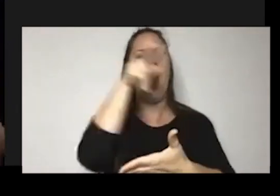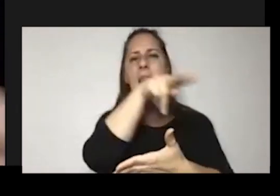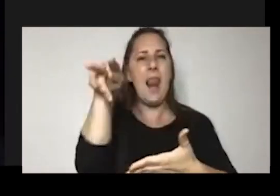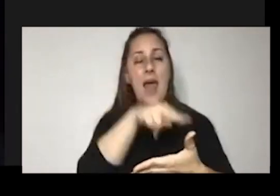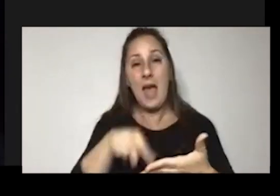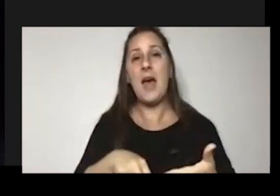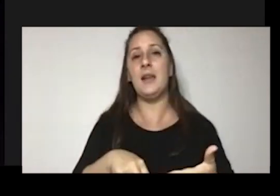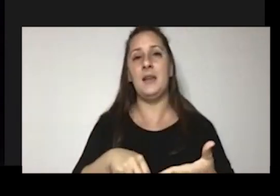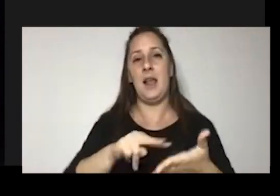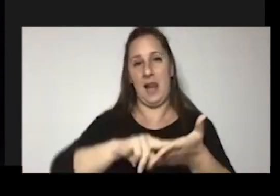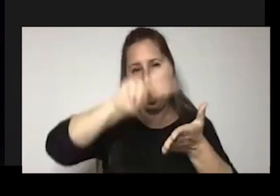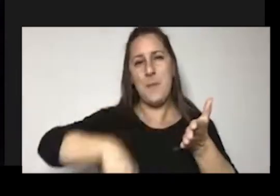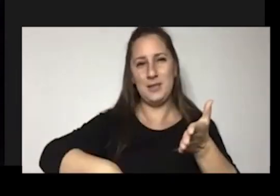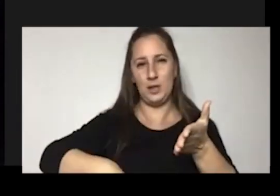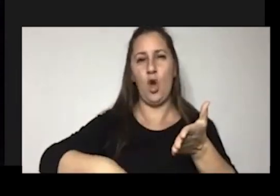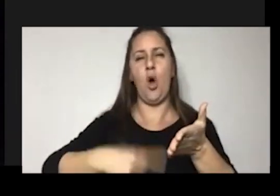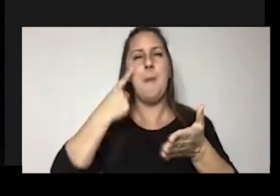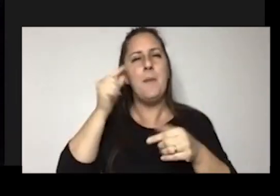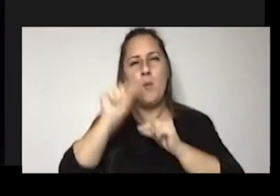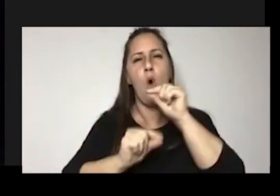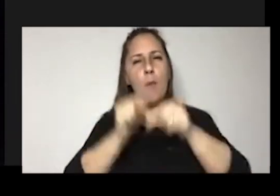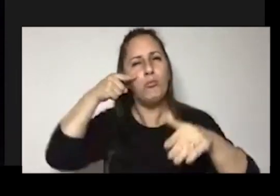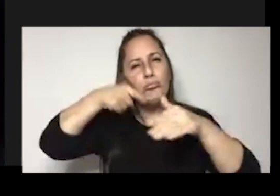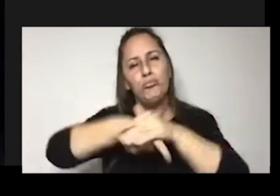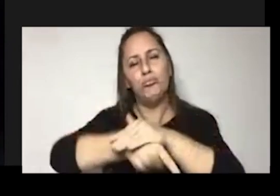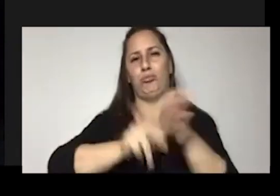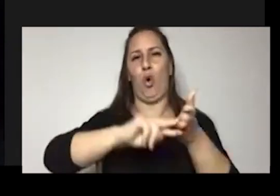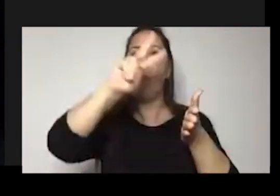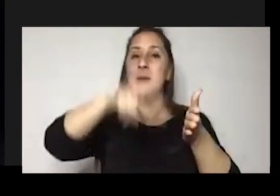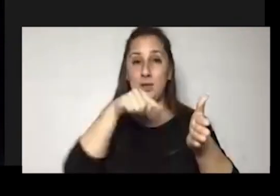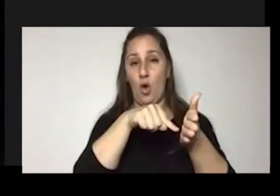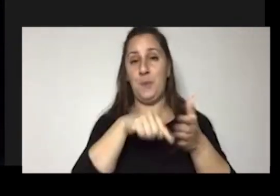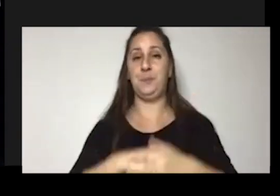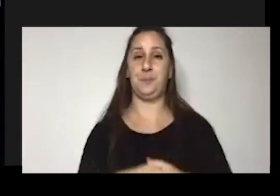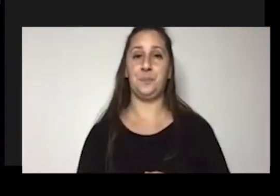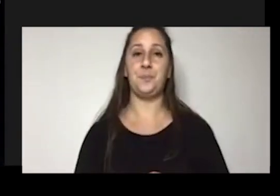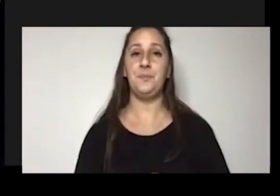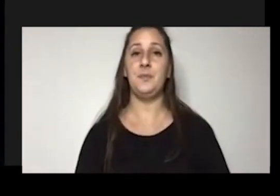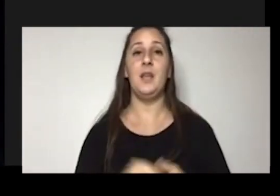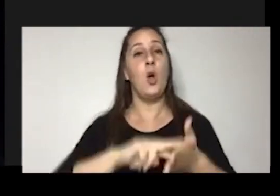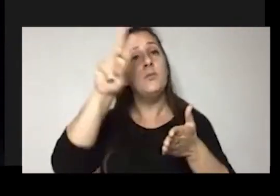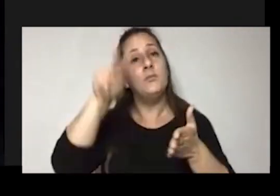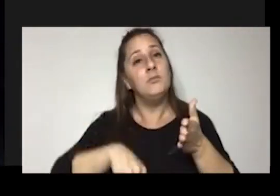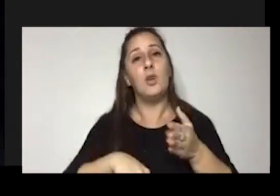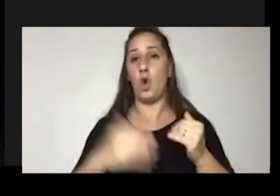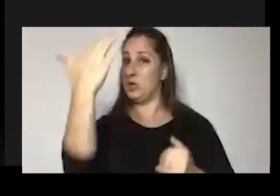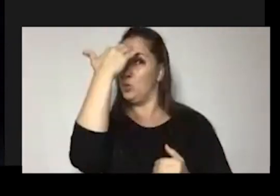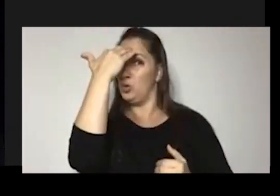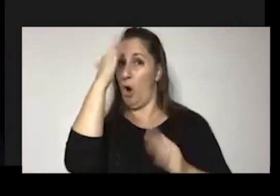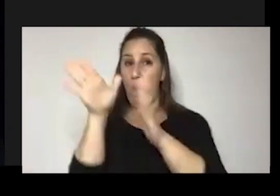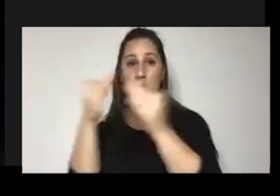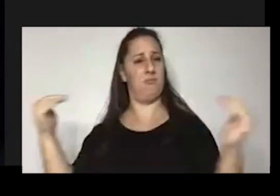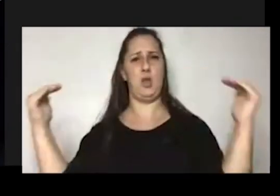ver un poco en profundidad la convención, porque tiene rango constitucional y además es una convención que se